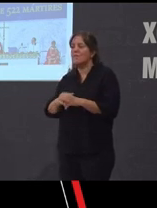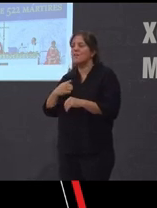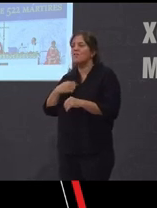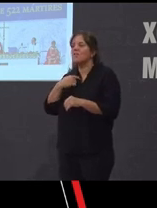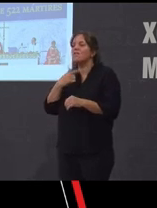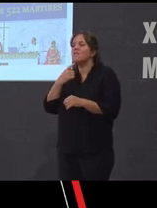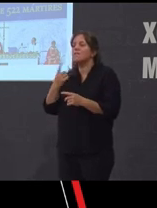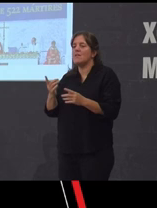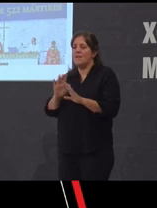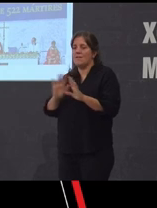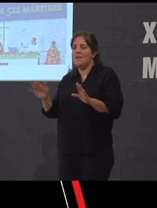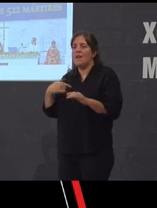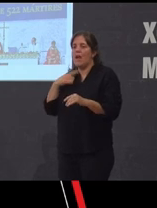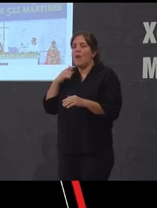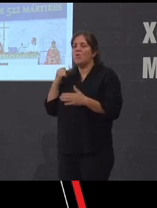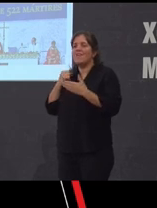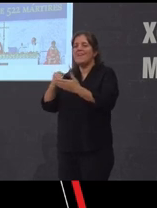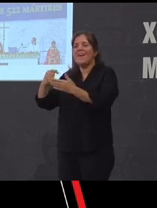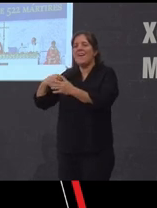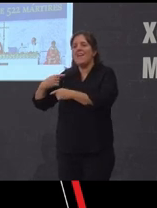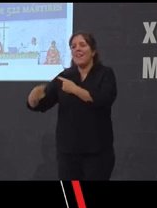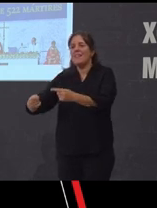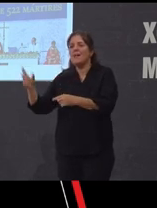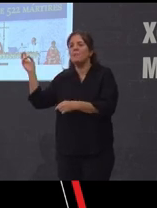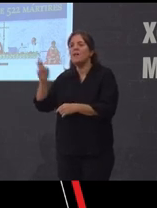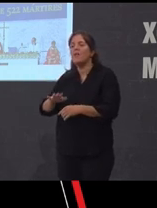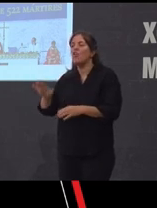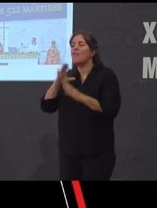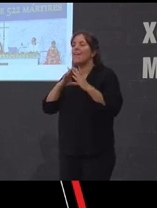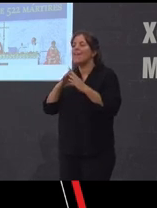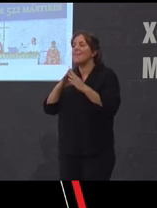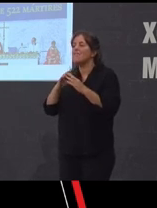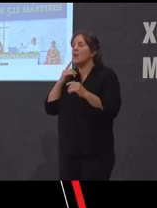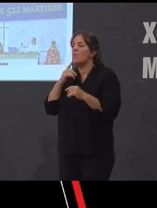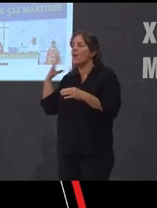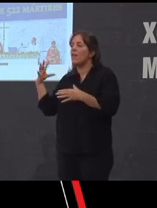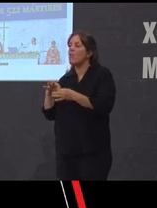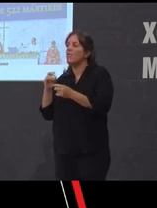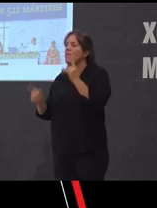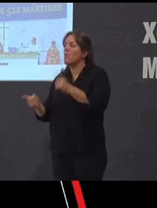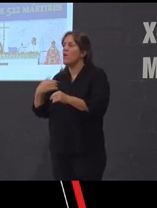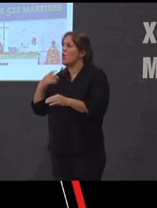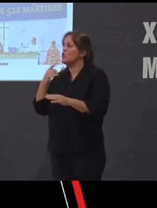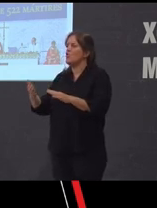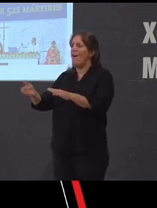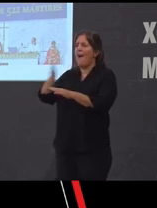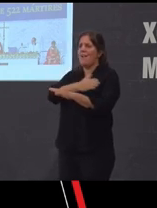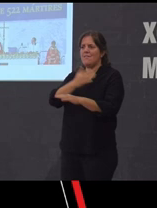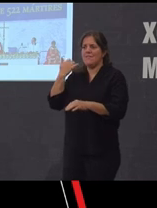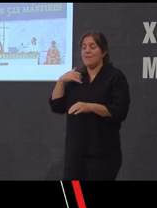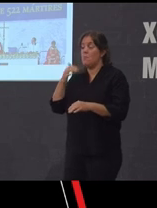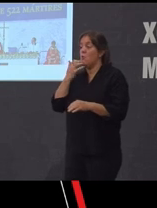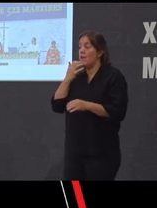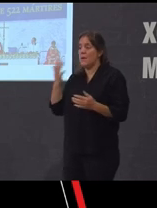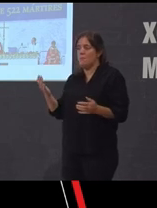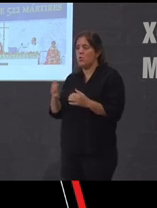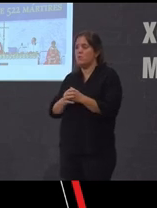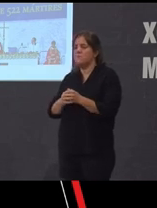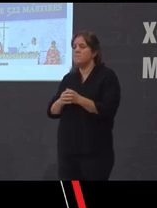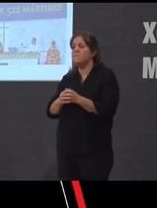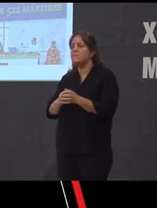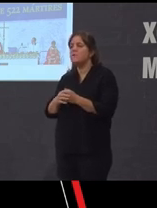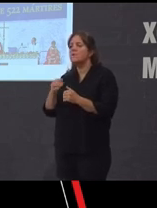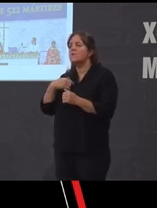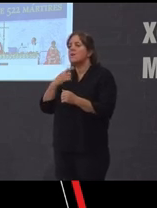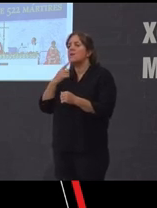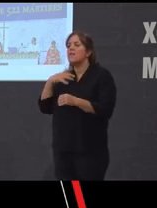Eu diría que hai unhas herdanzas que viñen da tradición da Igrexa que non teñen que ver ca dictadura, senón que xa estaban aí de antes. Por exemplo, a